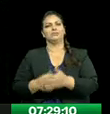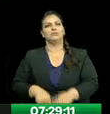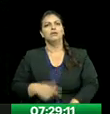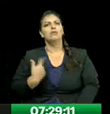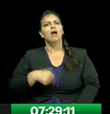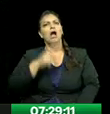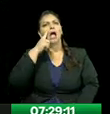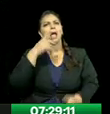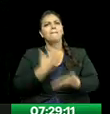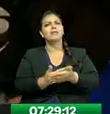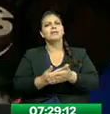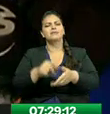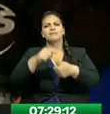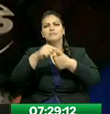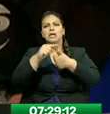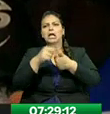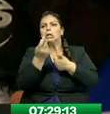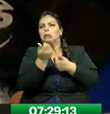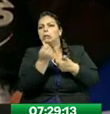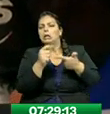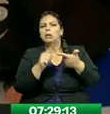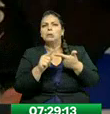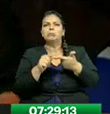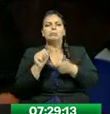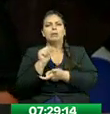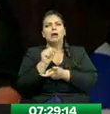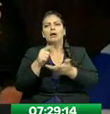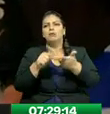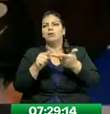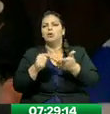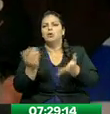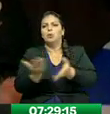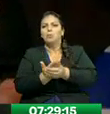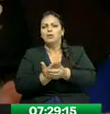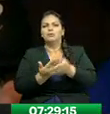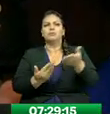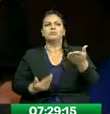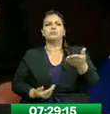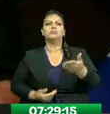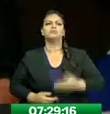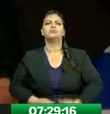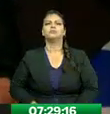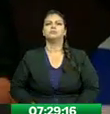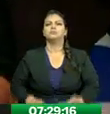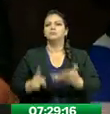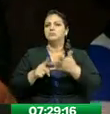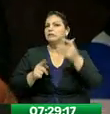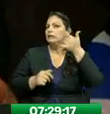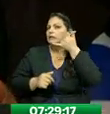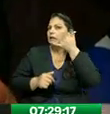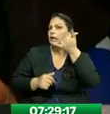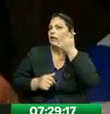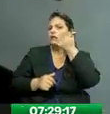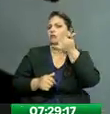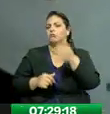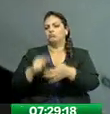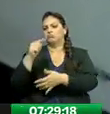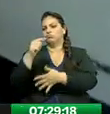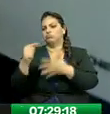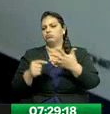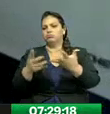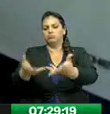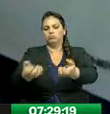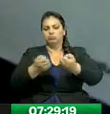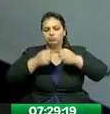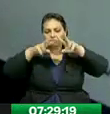a currículos. Asimismo, hemos encontrado varios dispositivos electrónicos, los cuales serán periciados.